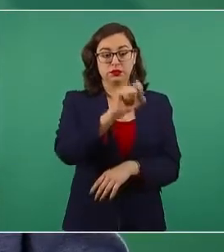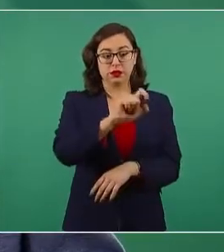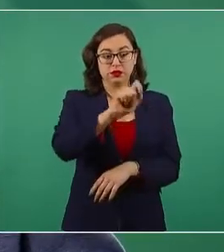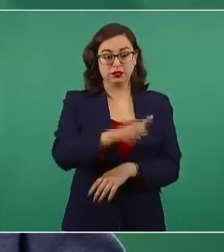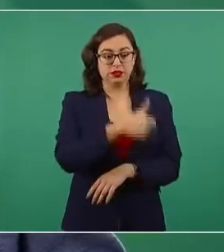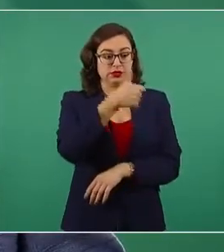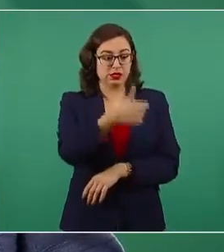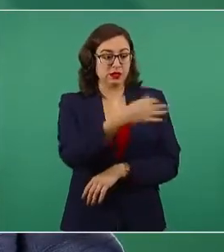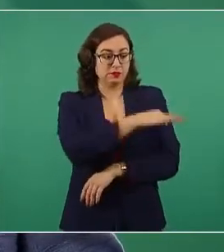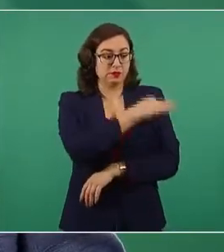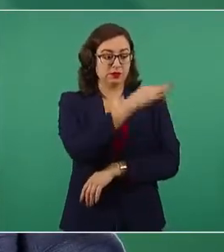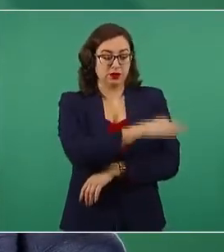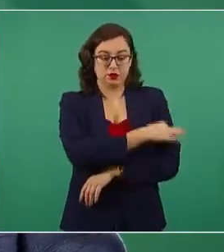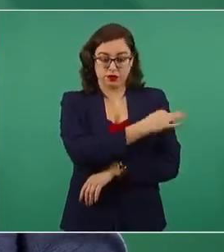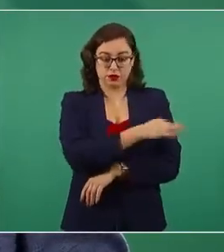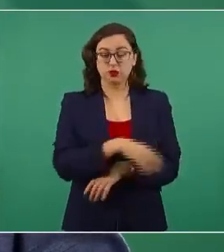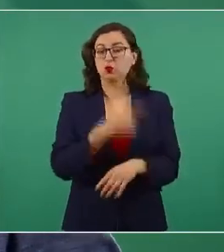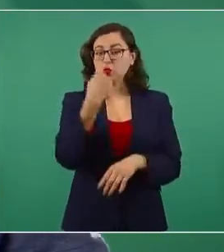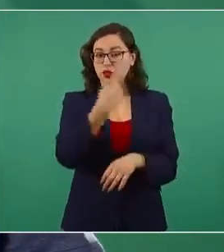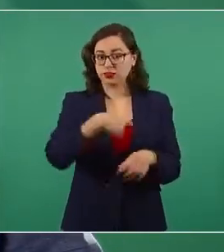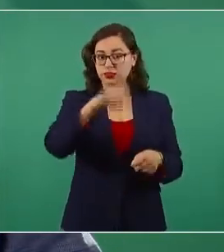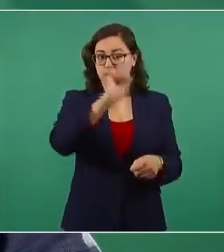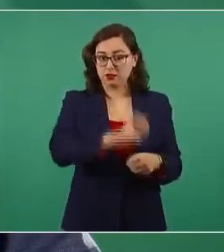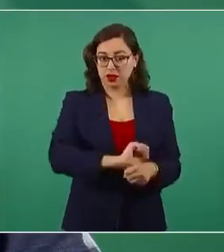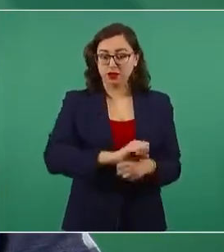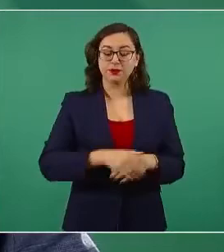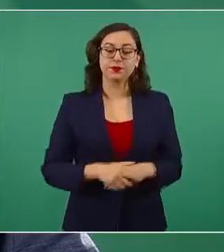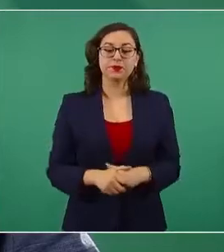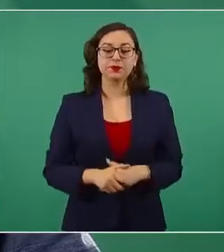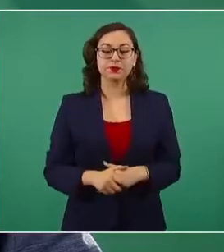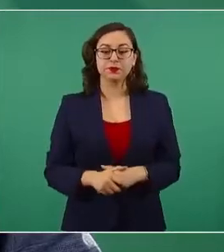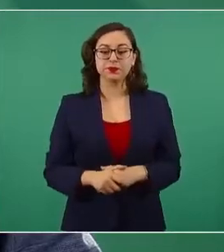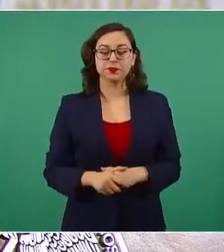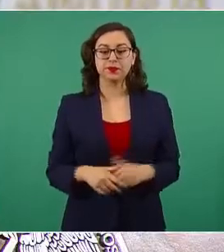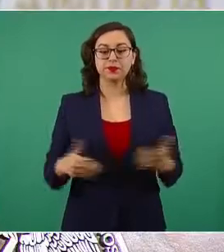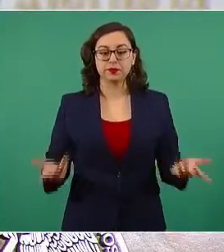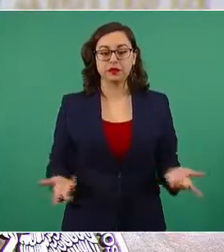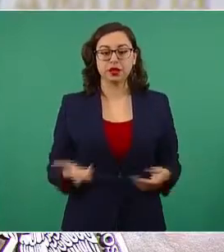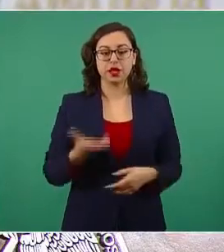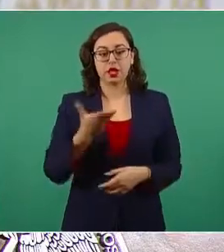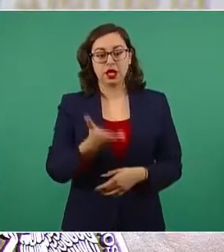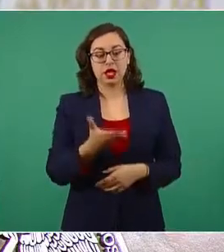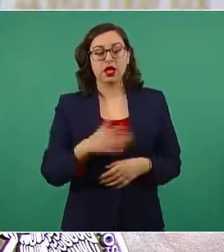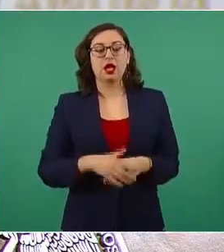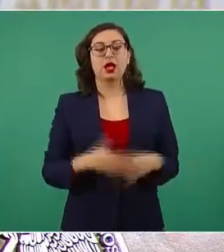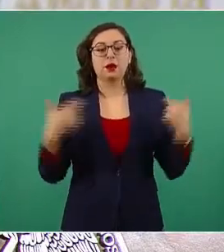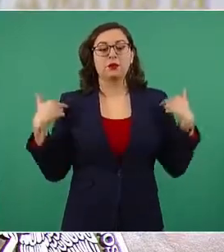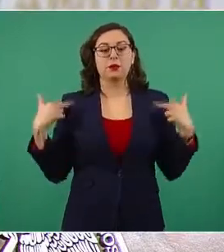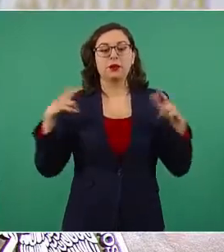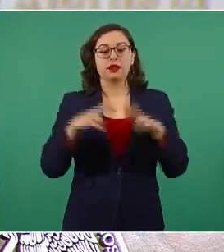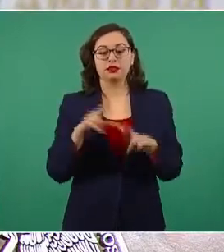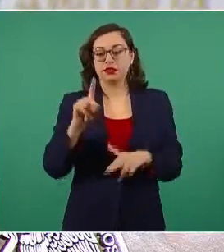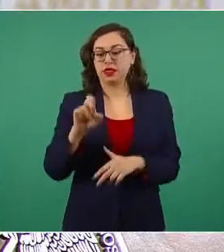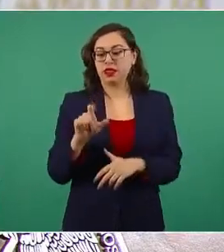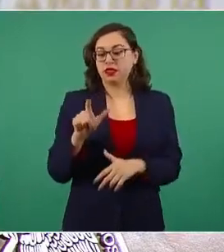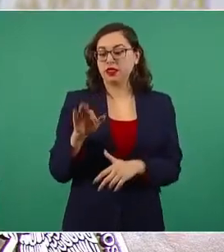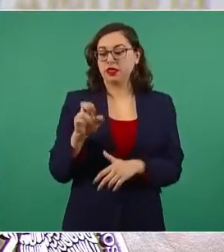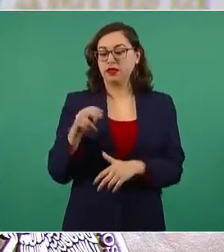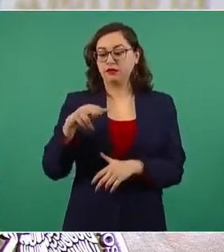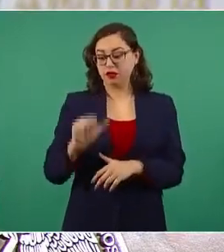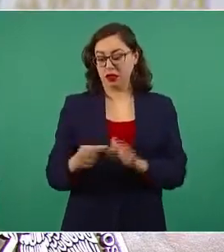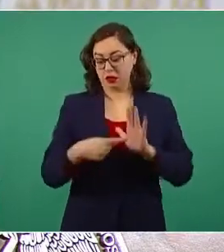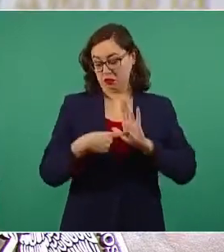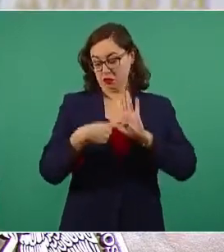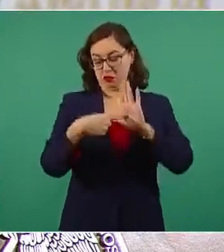3.805.126 vacunas como ejemplo. La maestra Delfina Gómez nos mostrará cómo terminó la vacunación en el